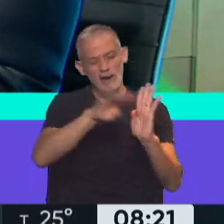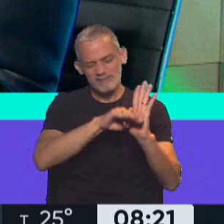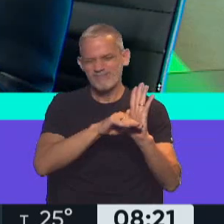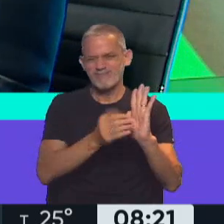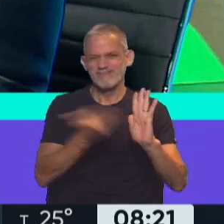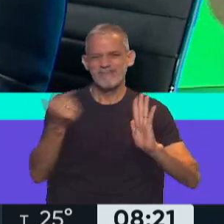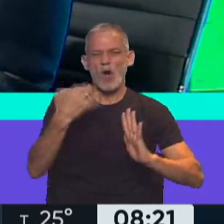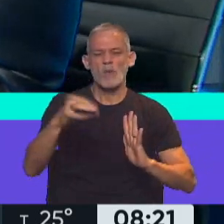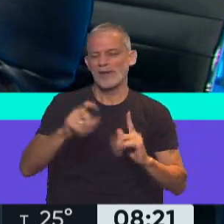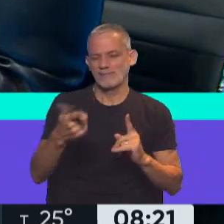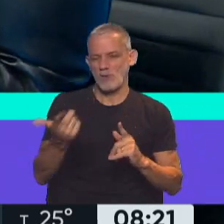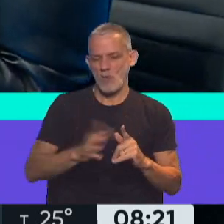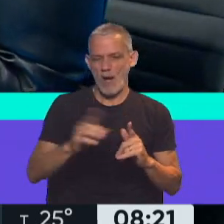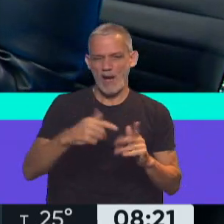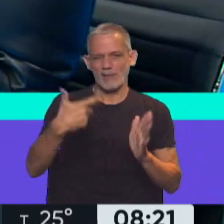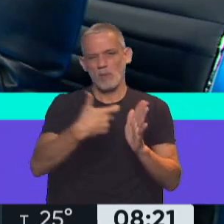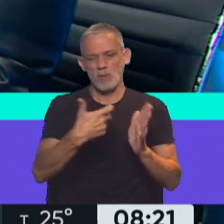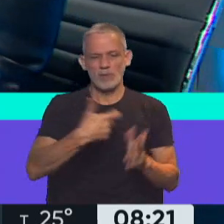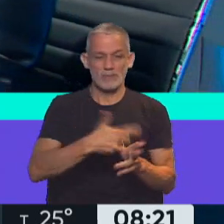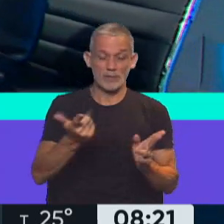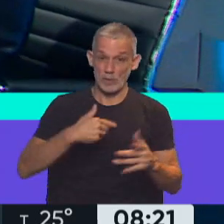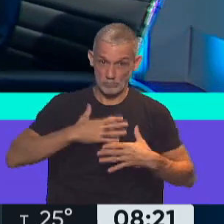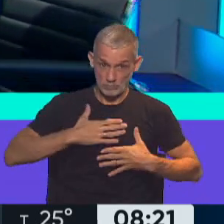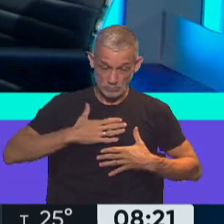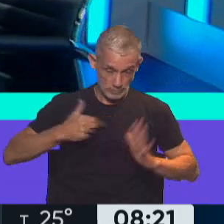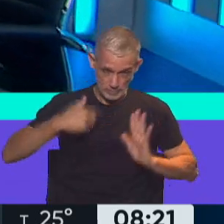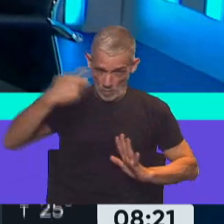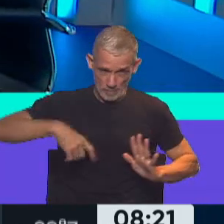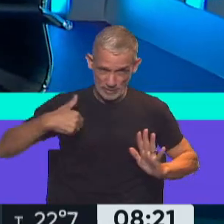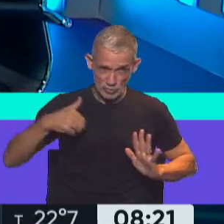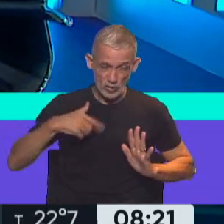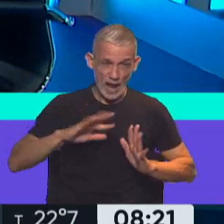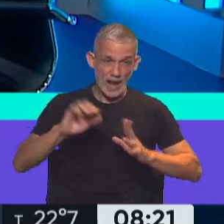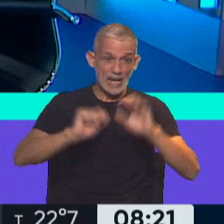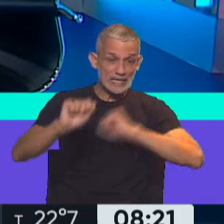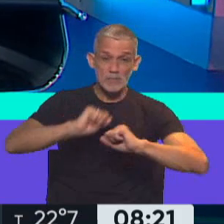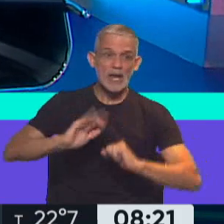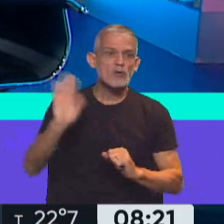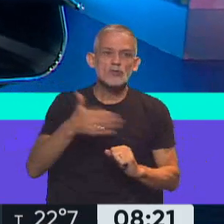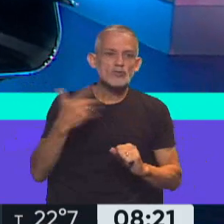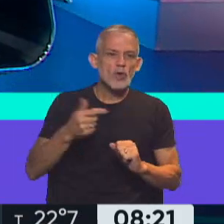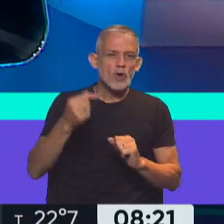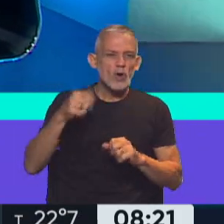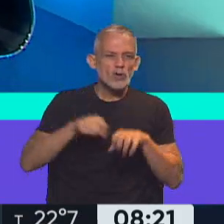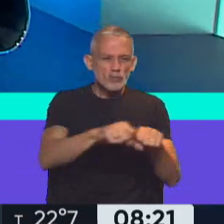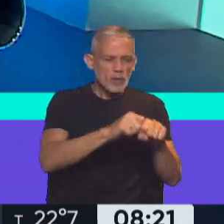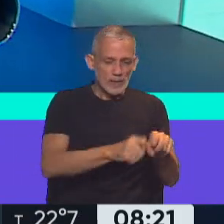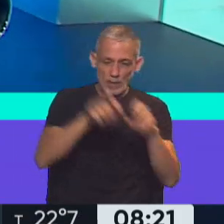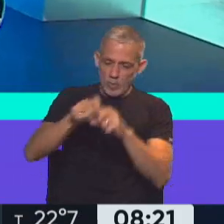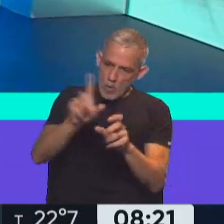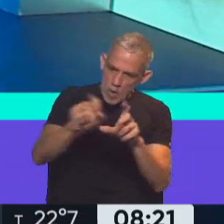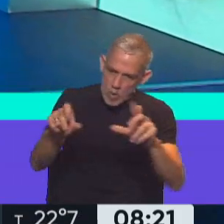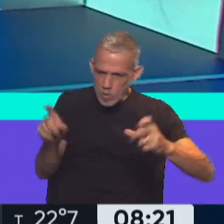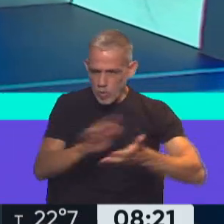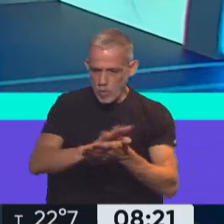de muchos, Ahora, de muchos lugares. Mi toque el mío particular, de limpiar todo cuando vengo del chino, vengo del supermercado, limpio